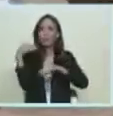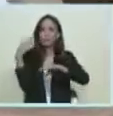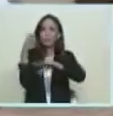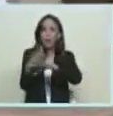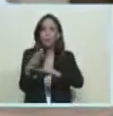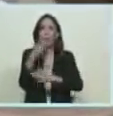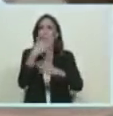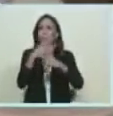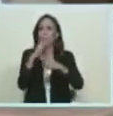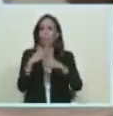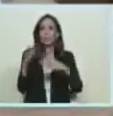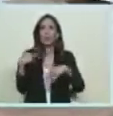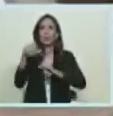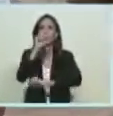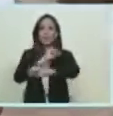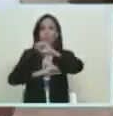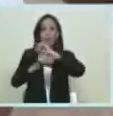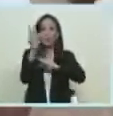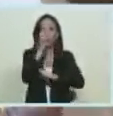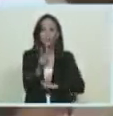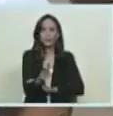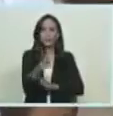por nuestro país.